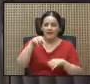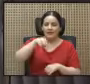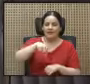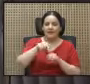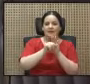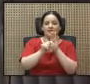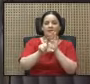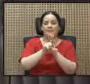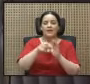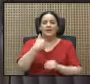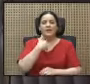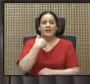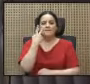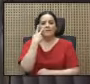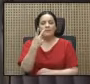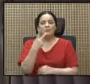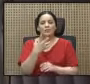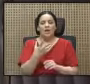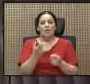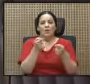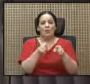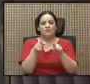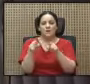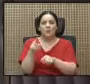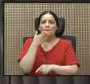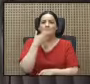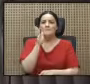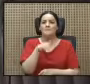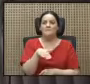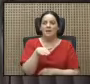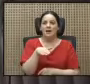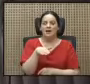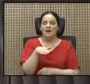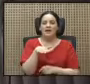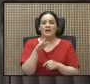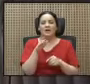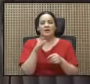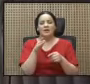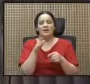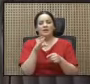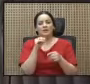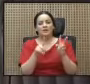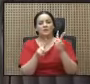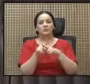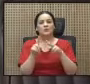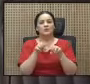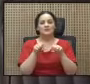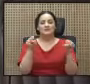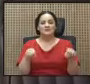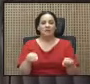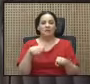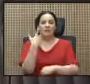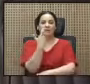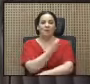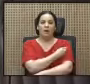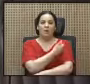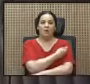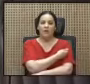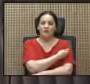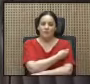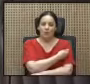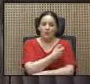vemos las consecuencias de la mala ejecución del sistema de vacunación. Yo